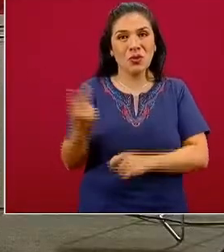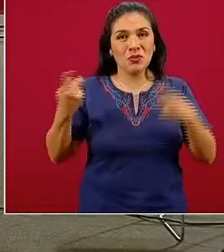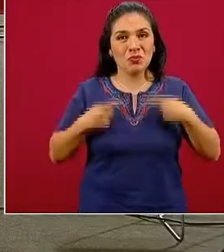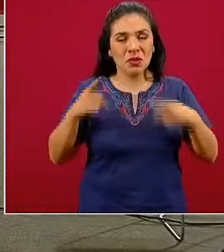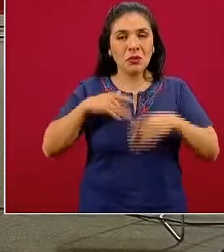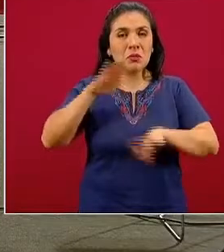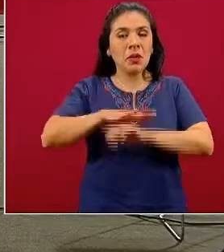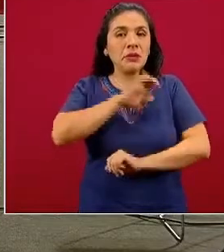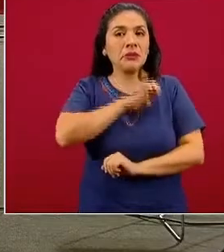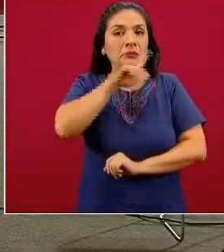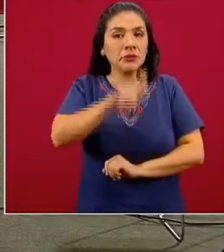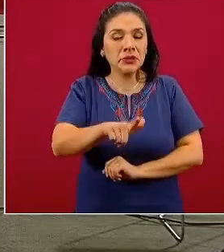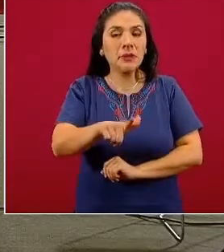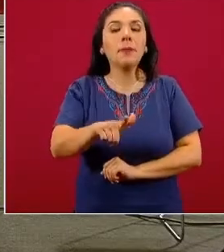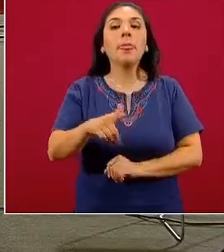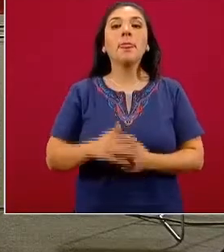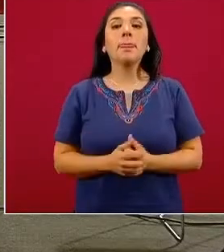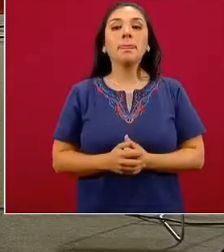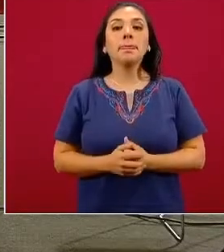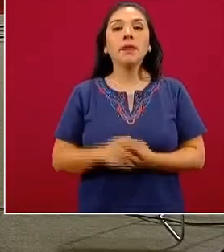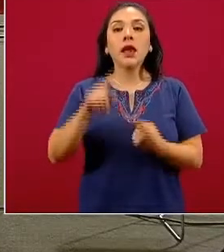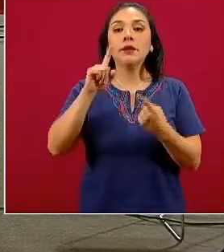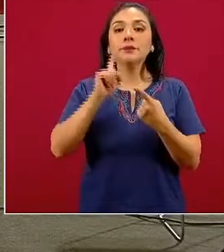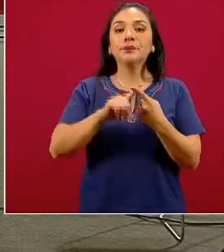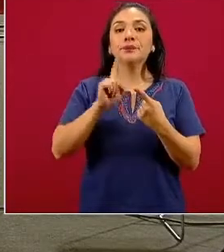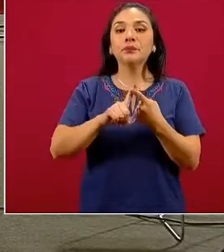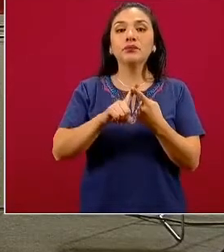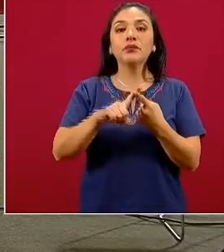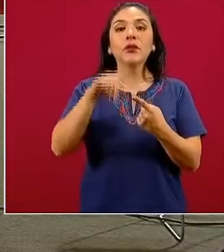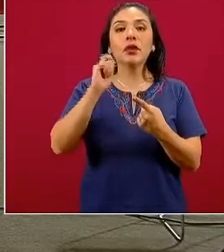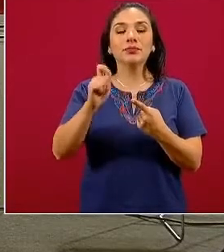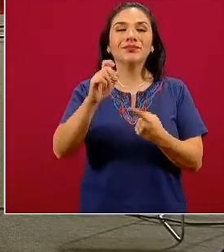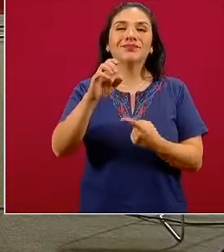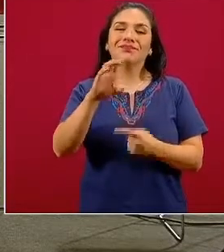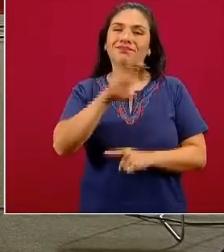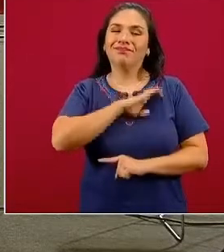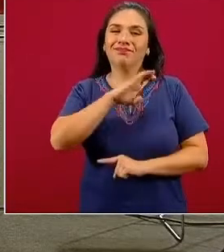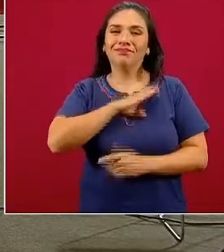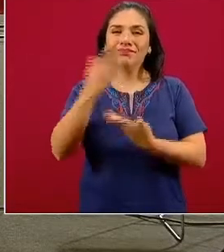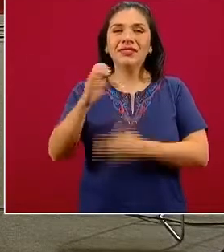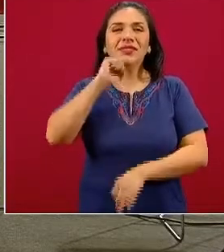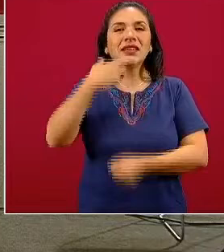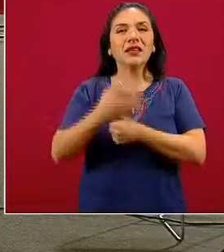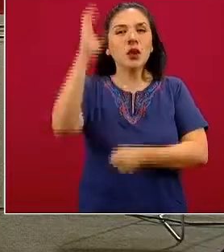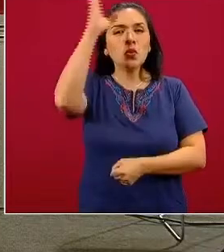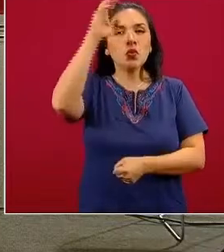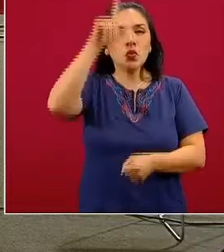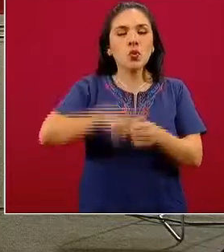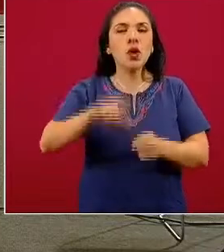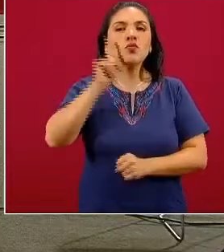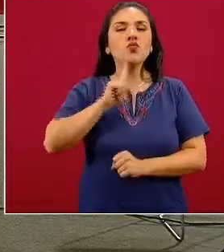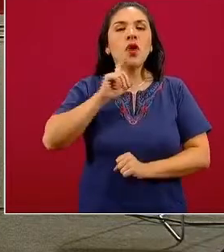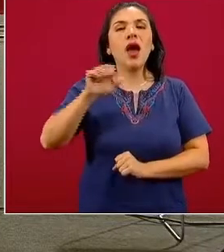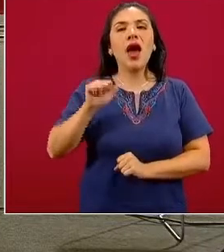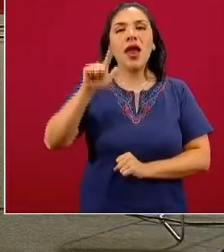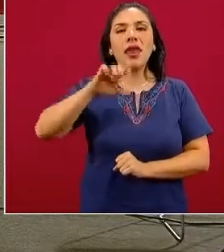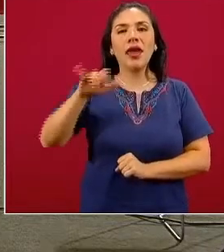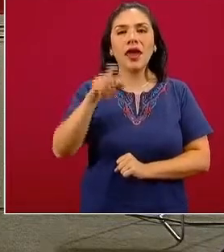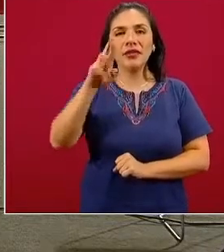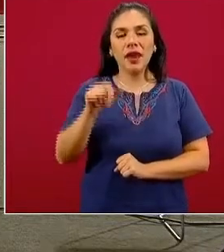muy especiales. Es nada menos que nuestra querida secretaria de Cultura, Alejandra Frausto